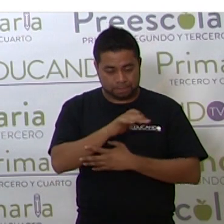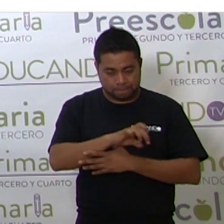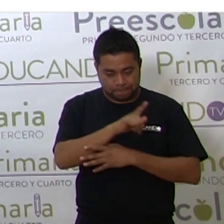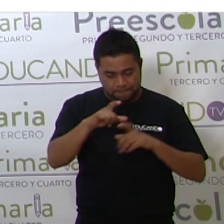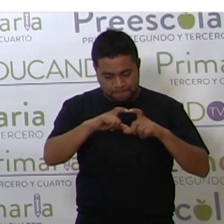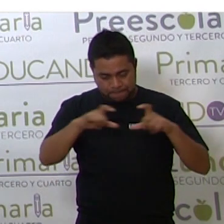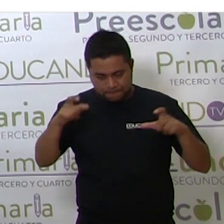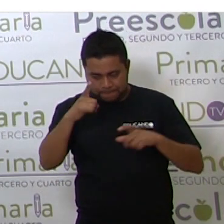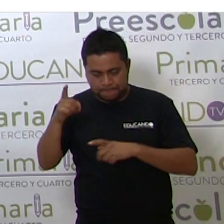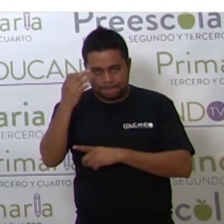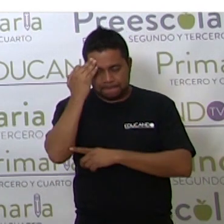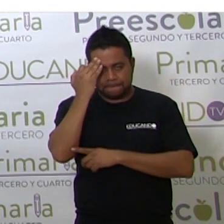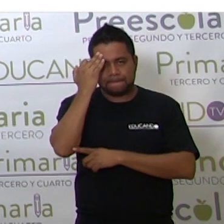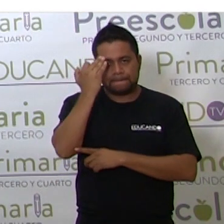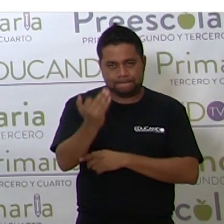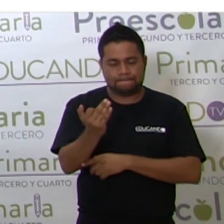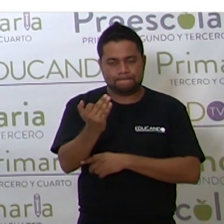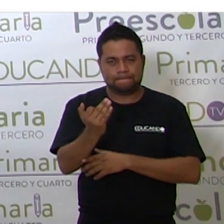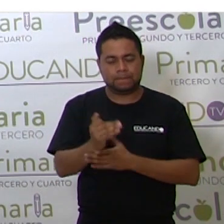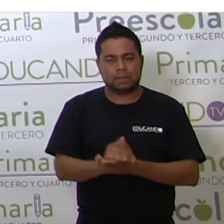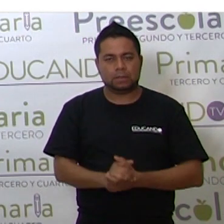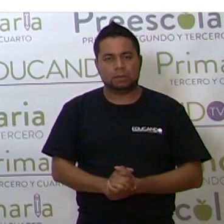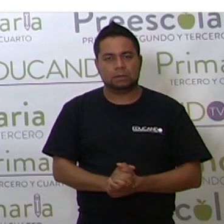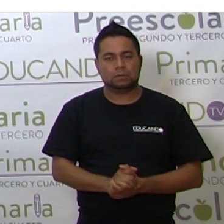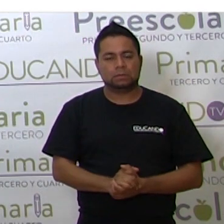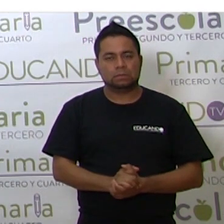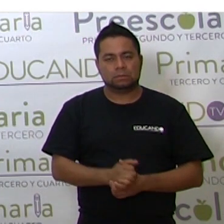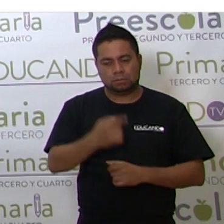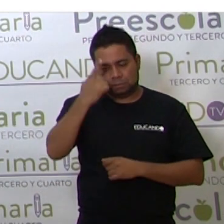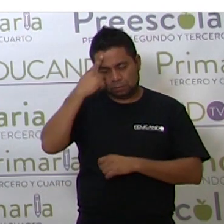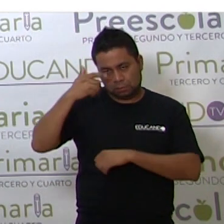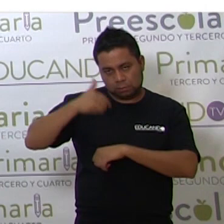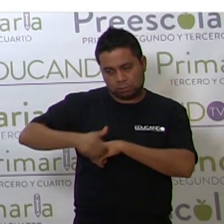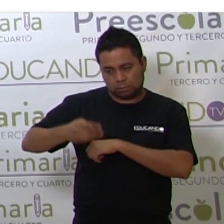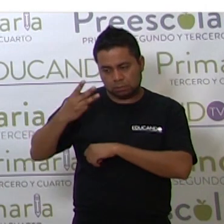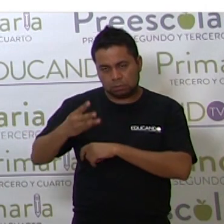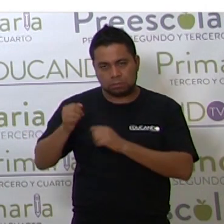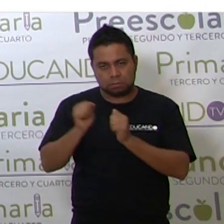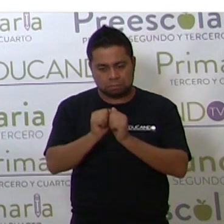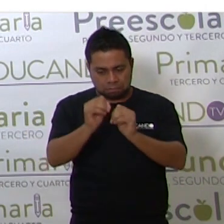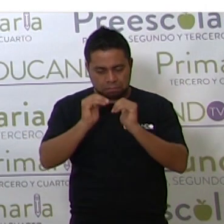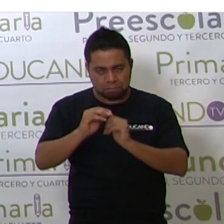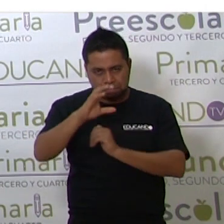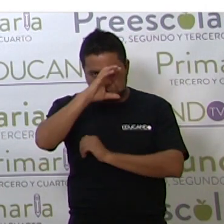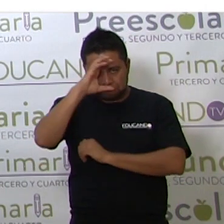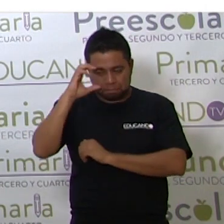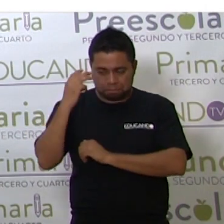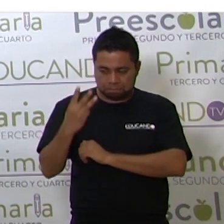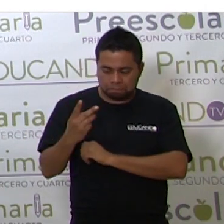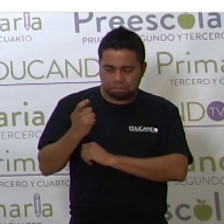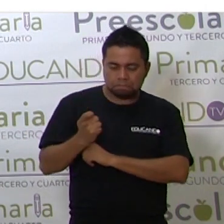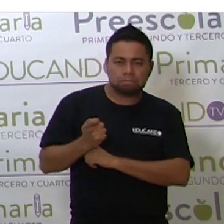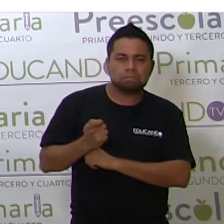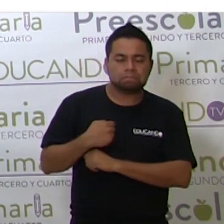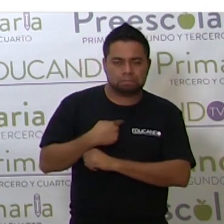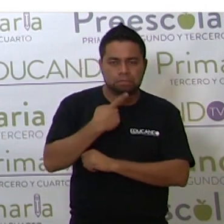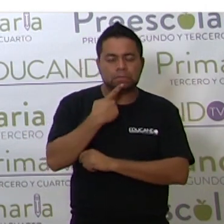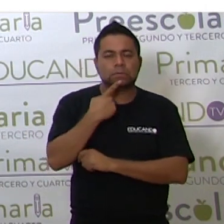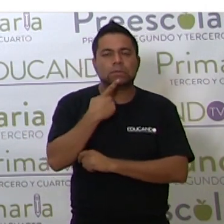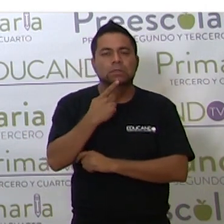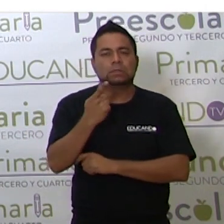línea del tiempo al punto número 3 oa la tercera imagen en donde vamos a mencionar